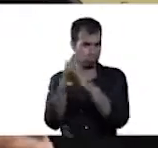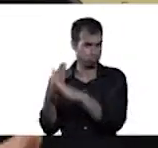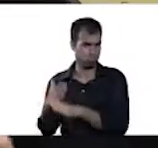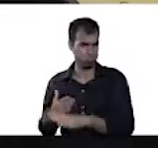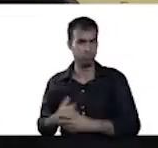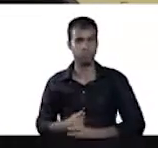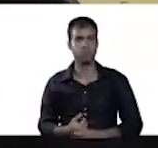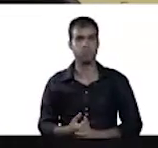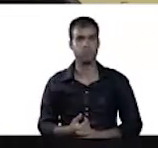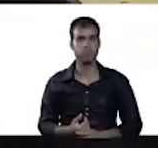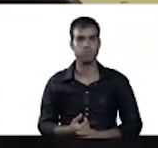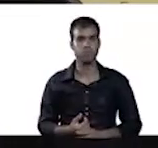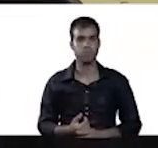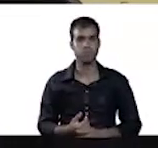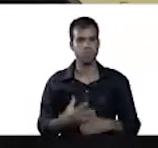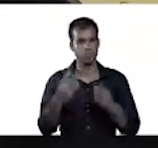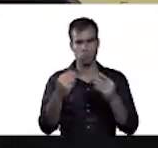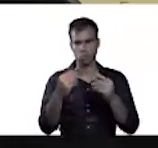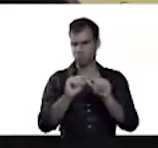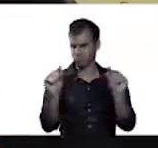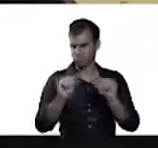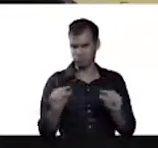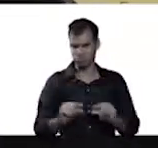da autohogar,